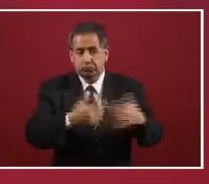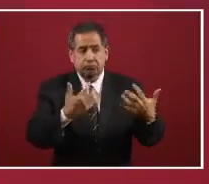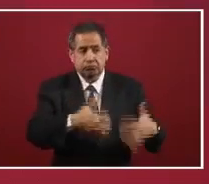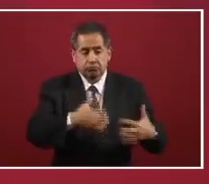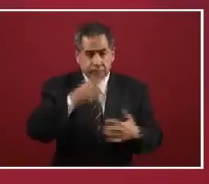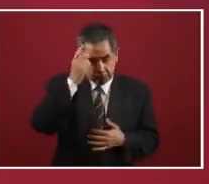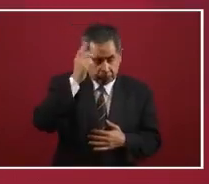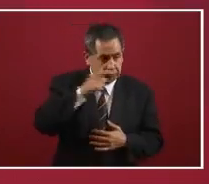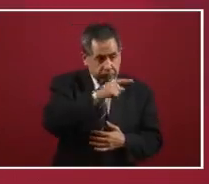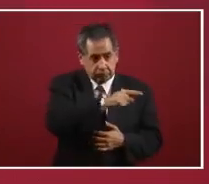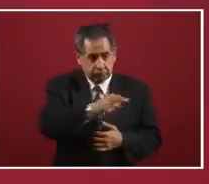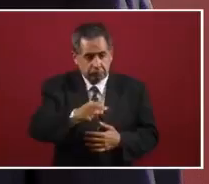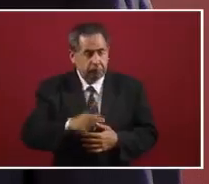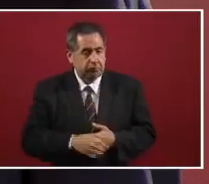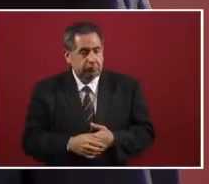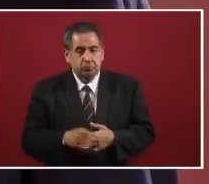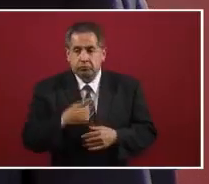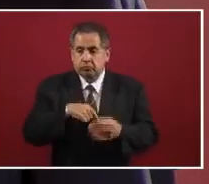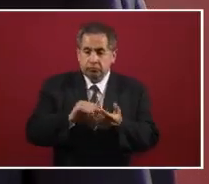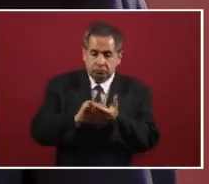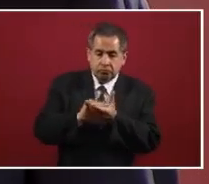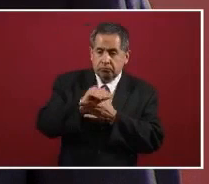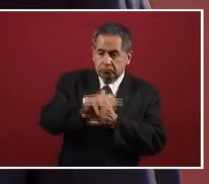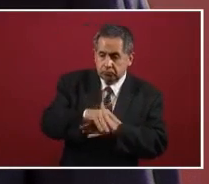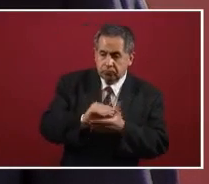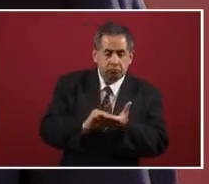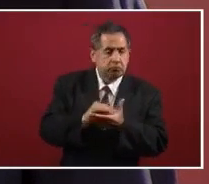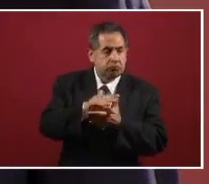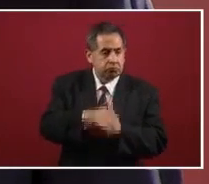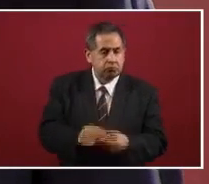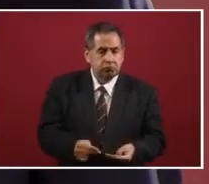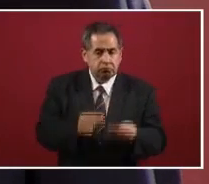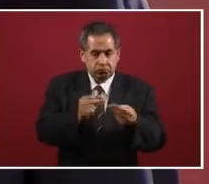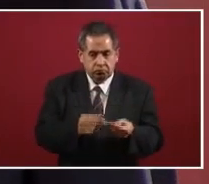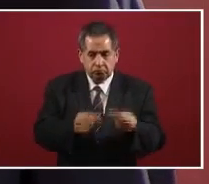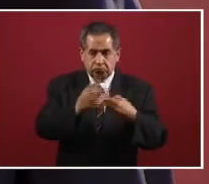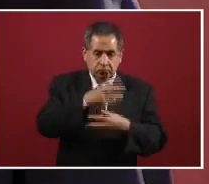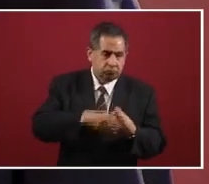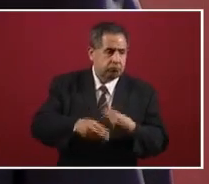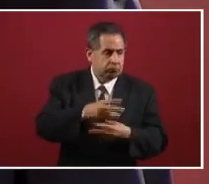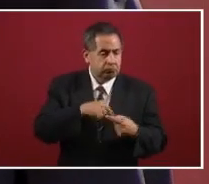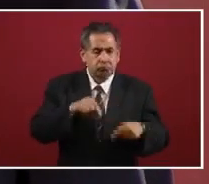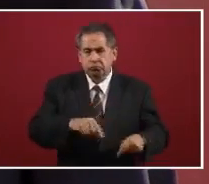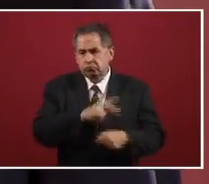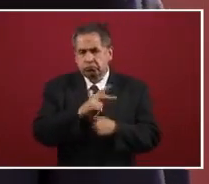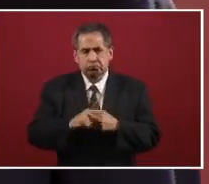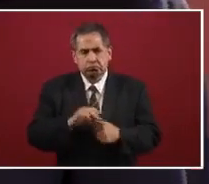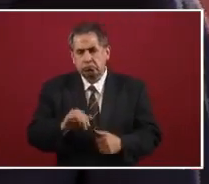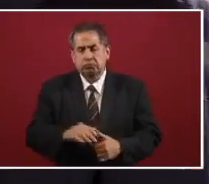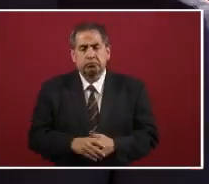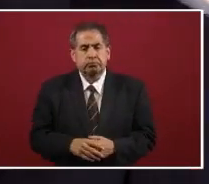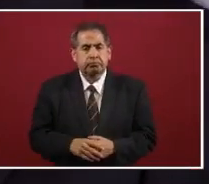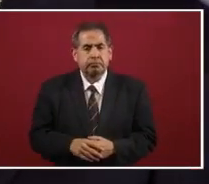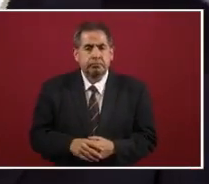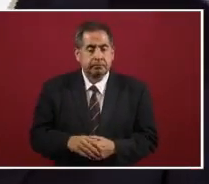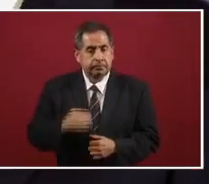me están invirtiendo en el país. Ayer me reuní